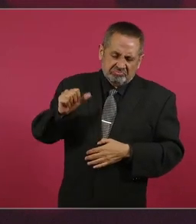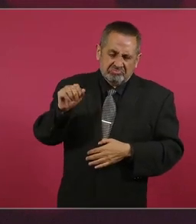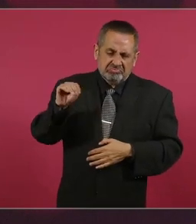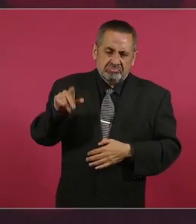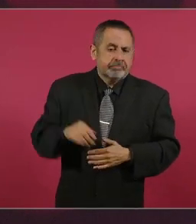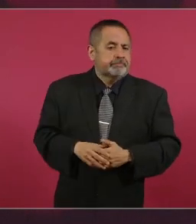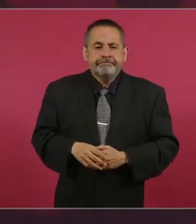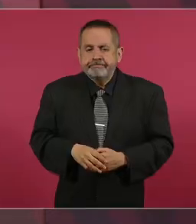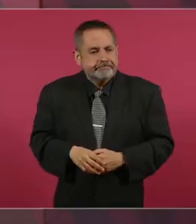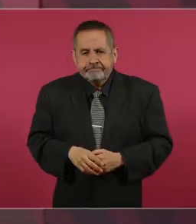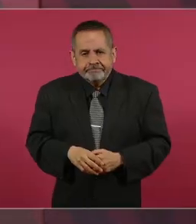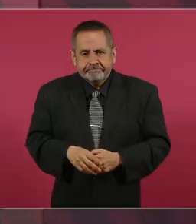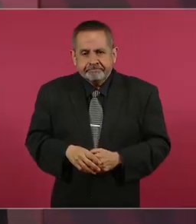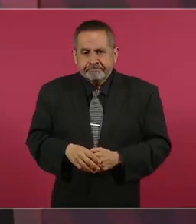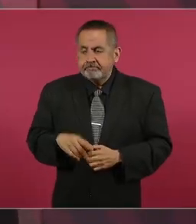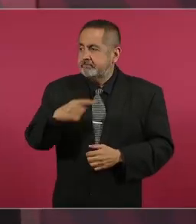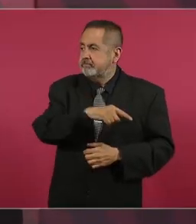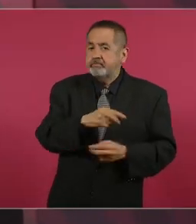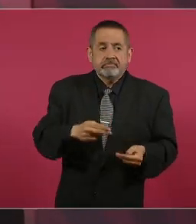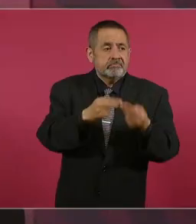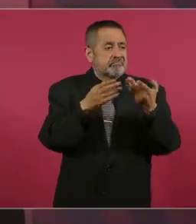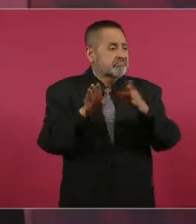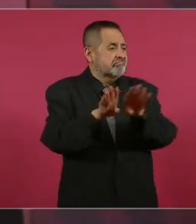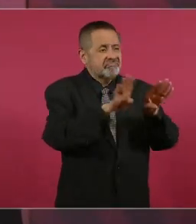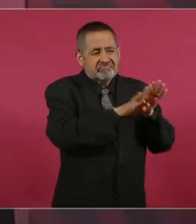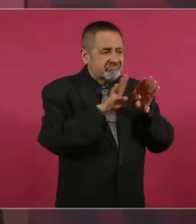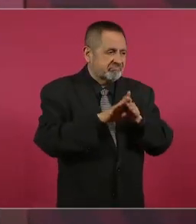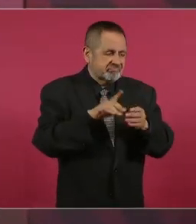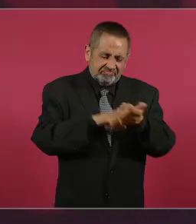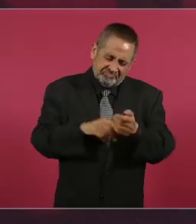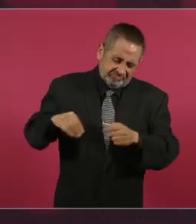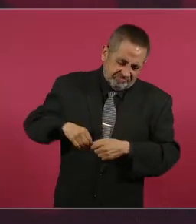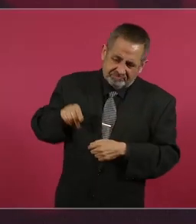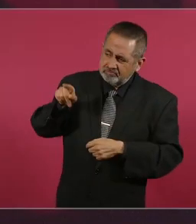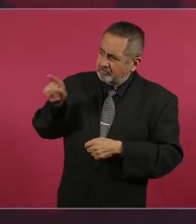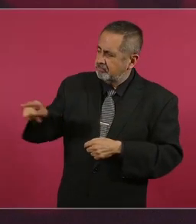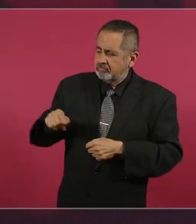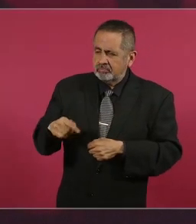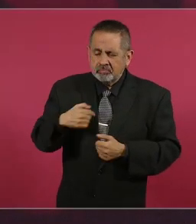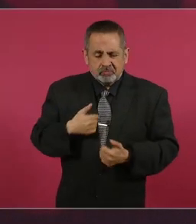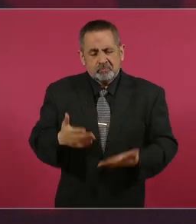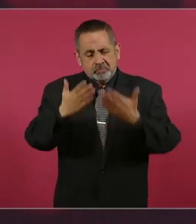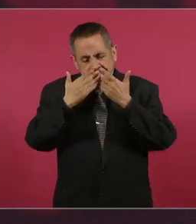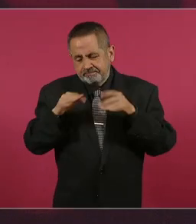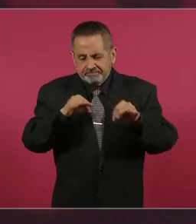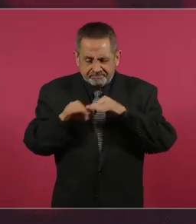porque hay mortandad de negocios, porque no tengo trabajo.